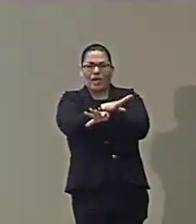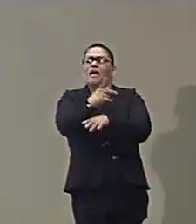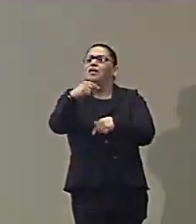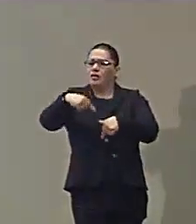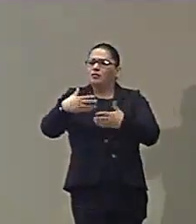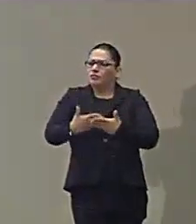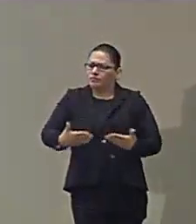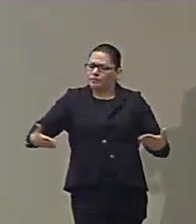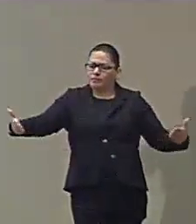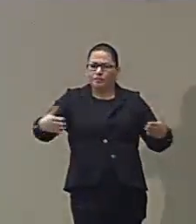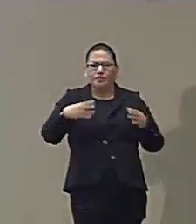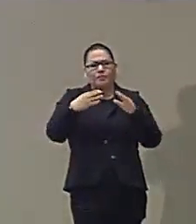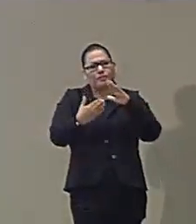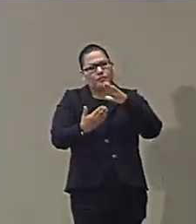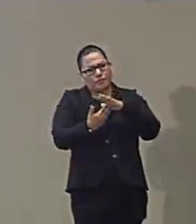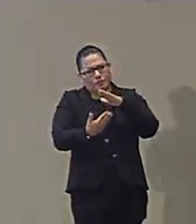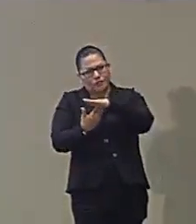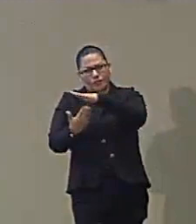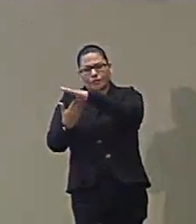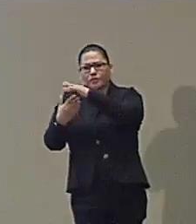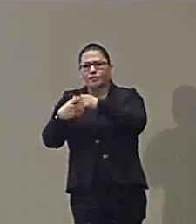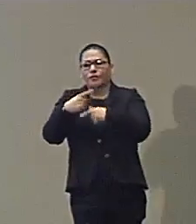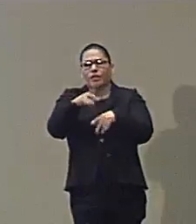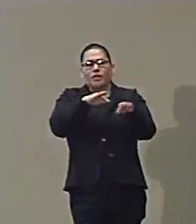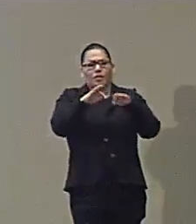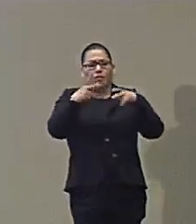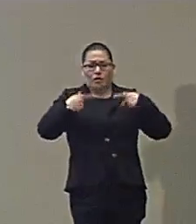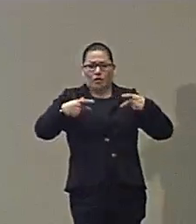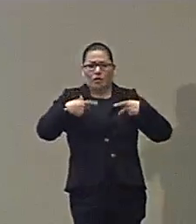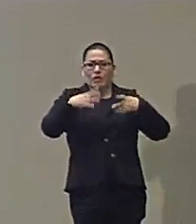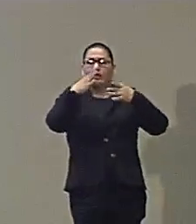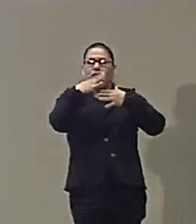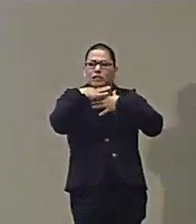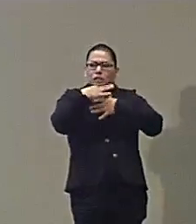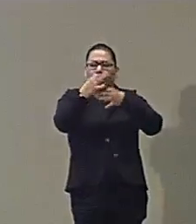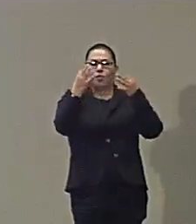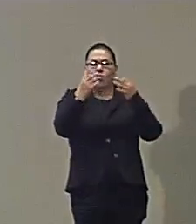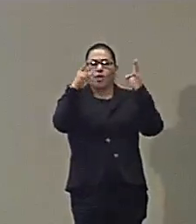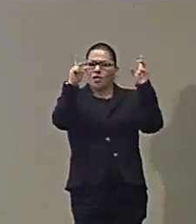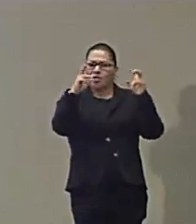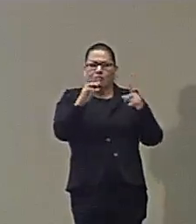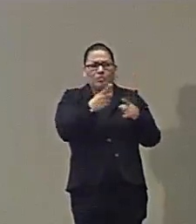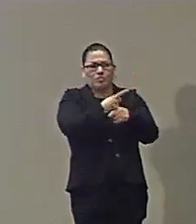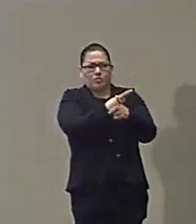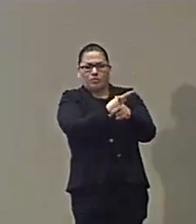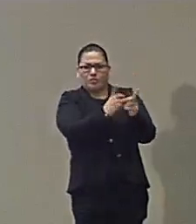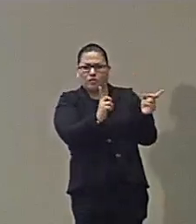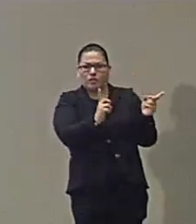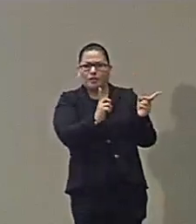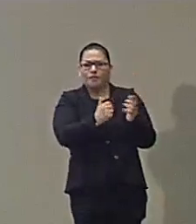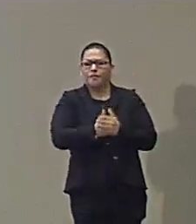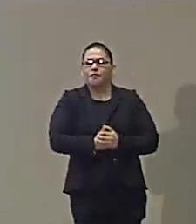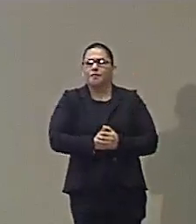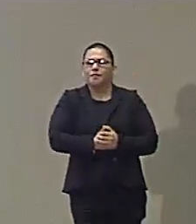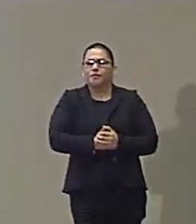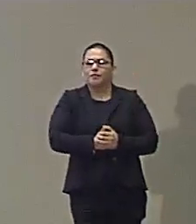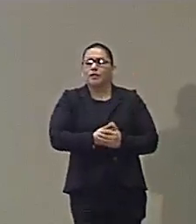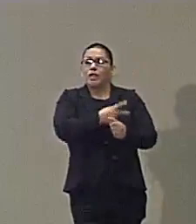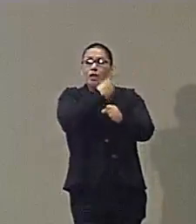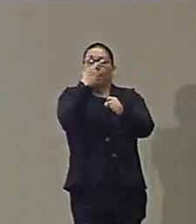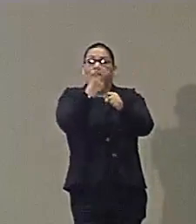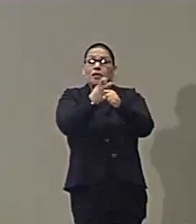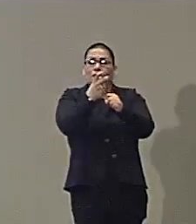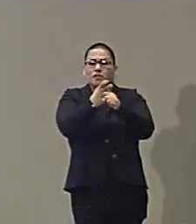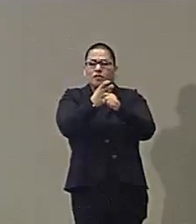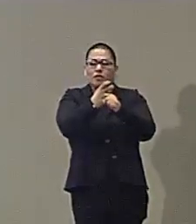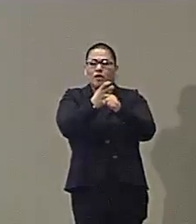que van a formar parte de los trabajos que hoy estarán desarrollándose en este importante foro que es el segundo de